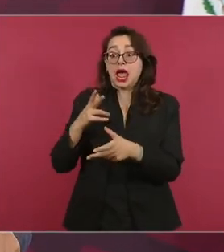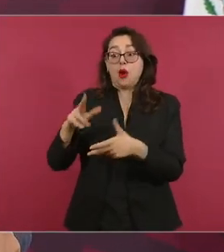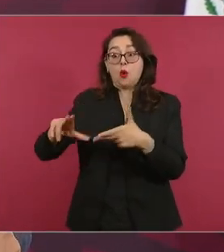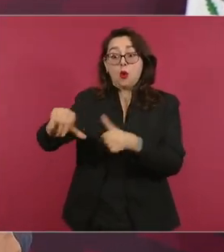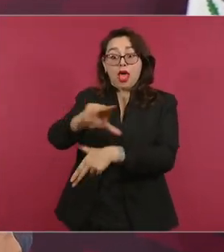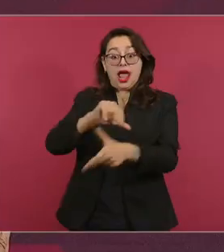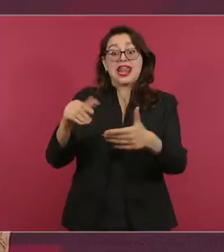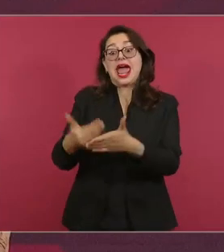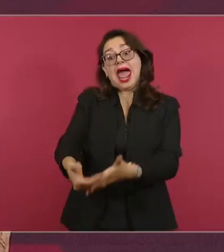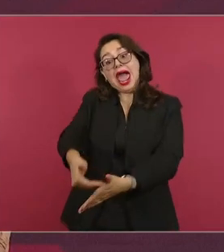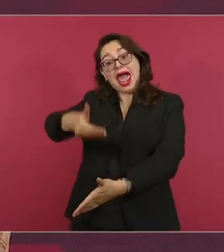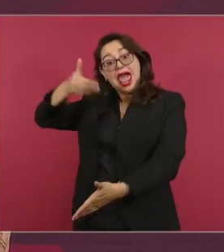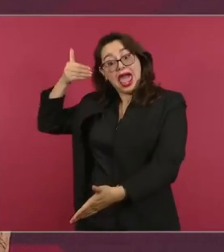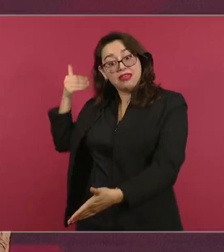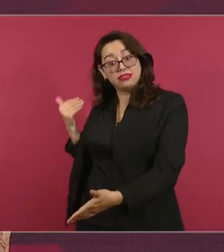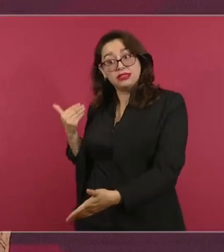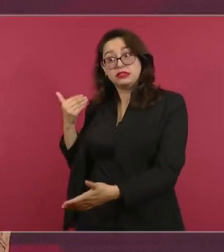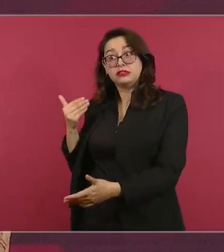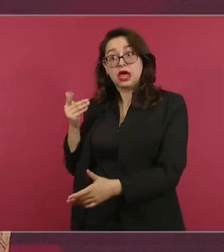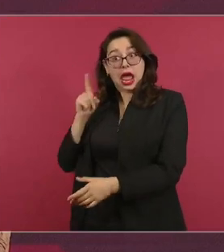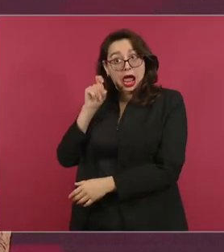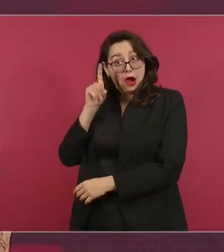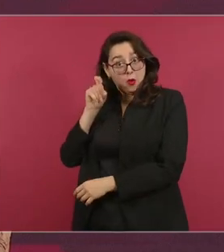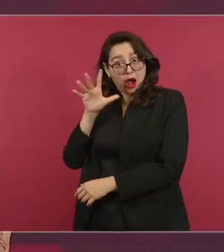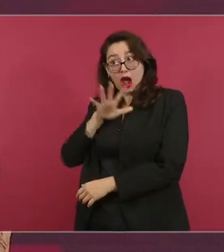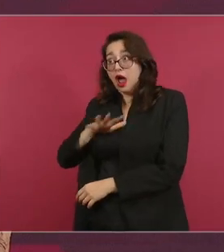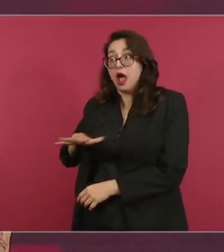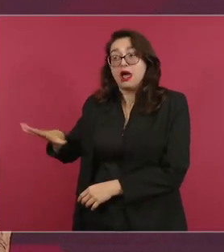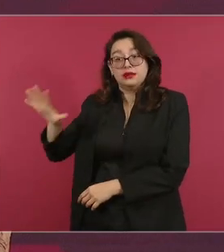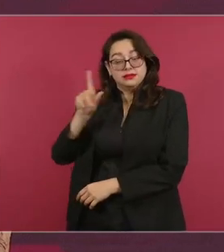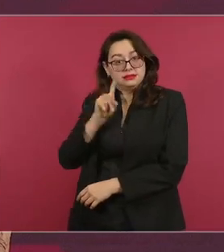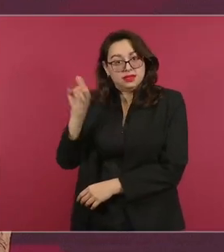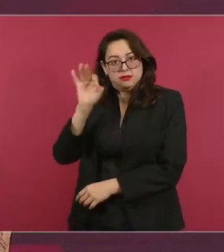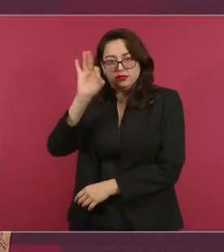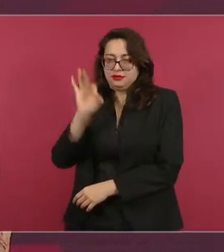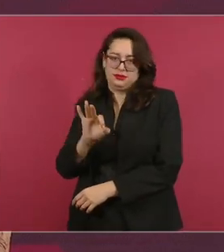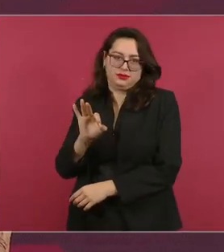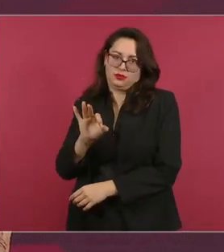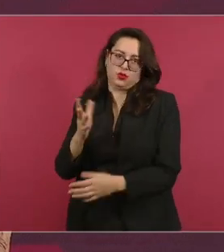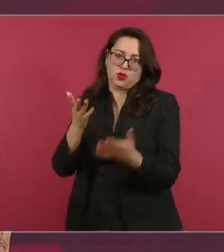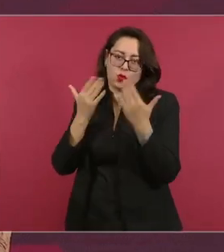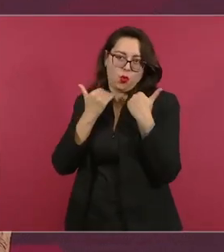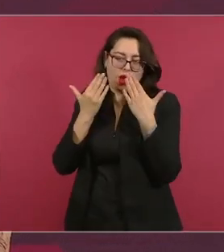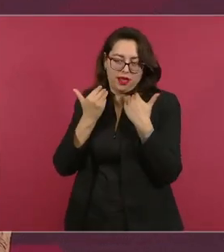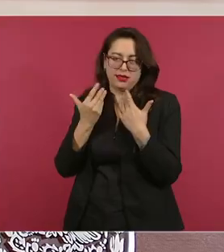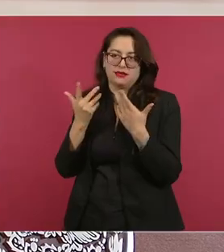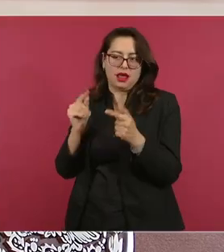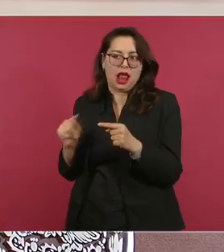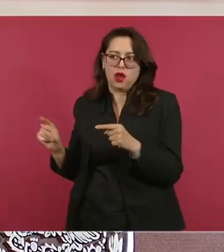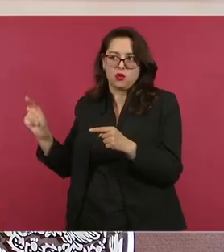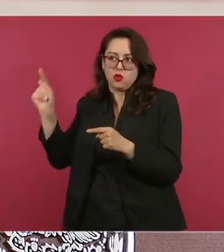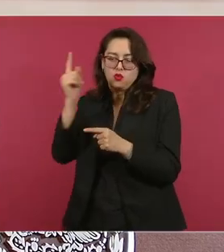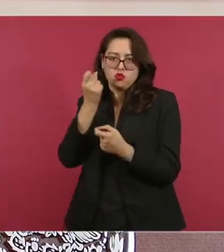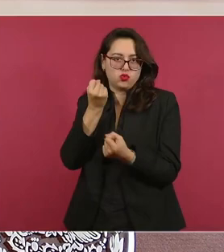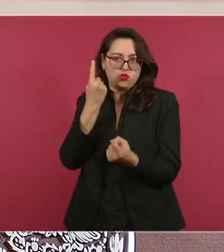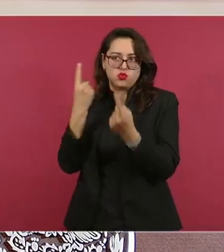Acapulco. ¿Sí? Entonces, el plan es, al reporte de